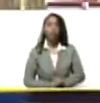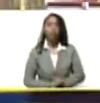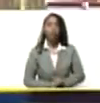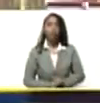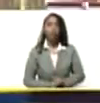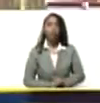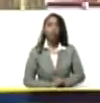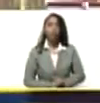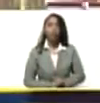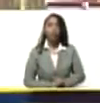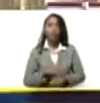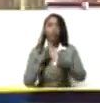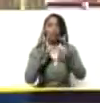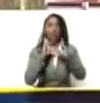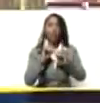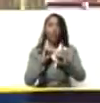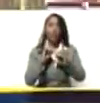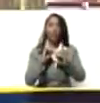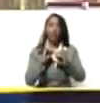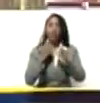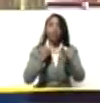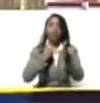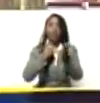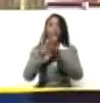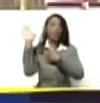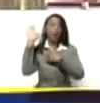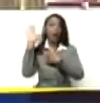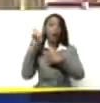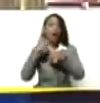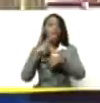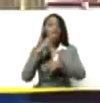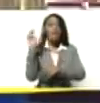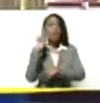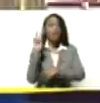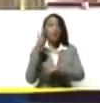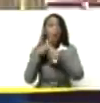que han tomado la decisión de buscar otras alternativas